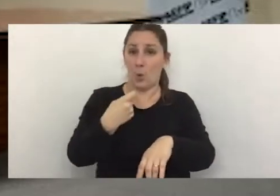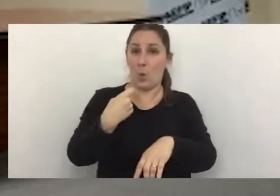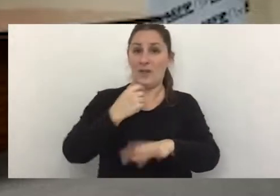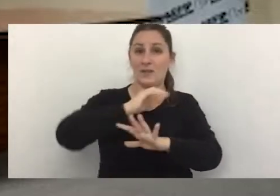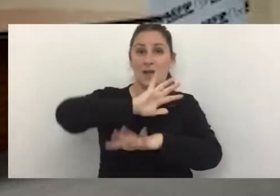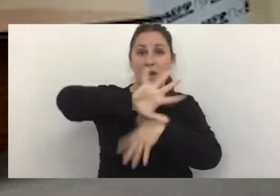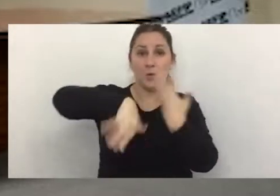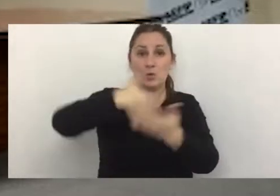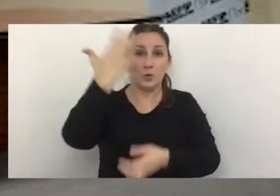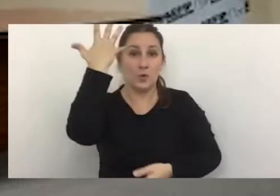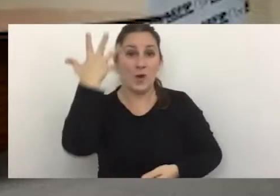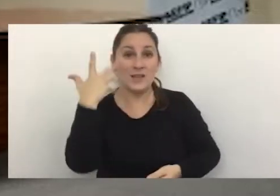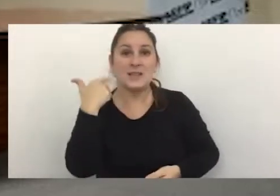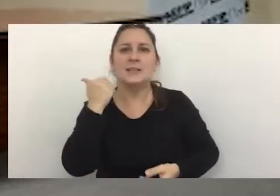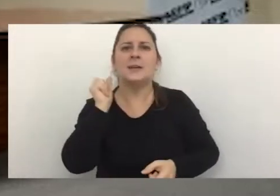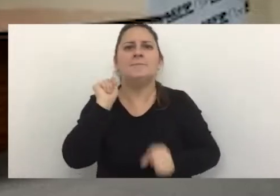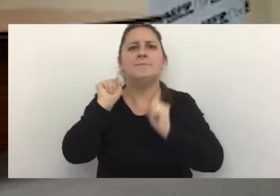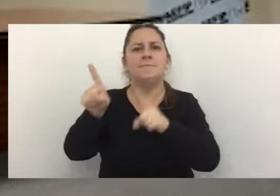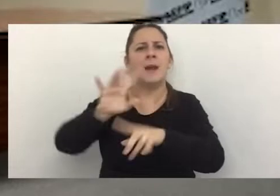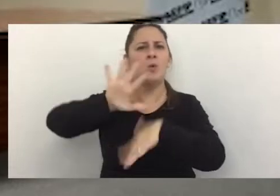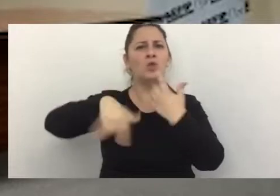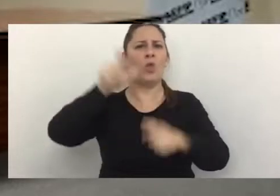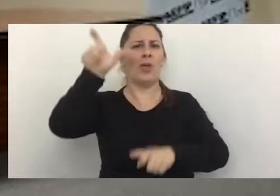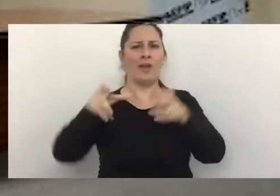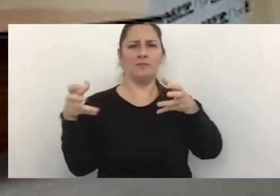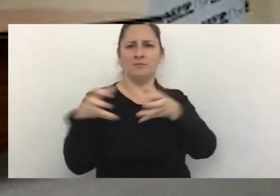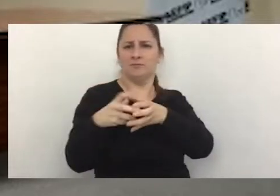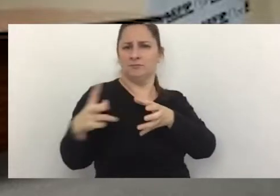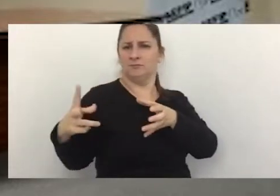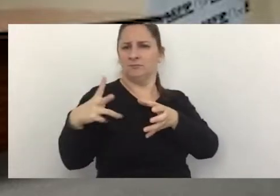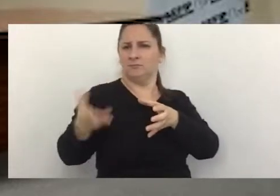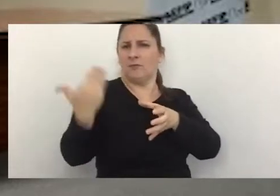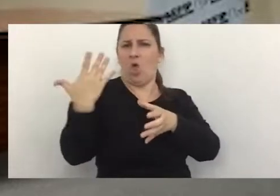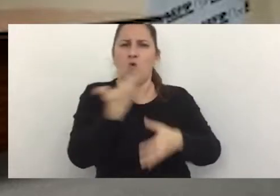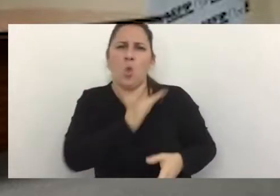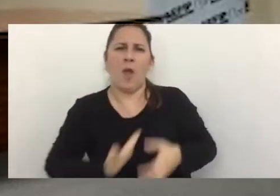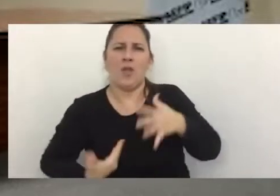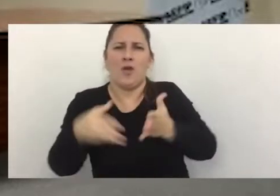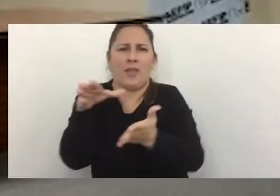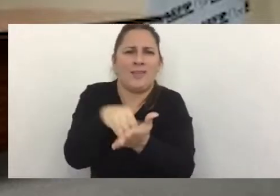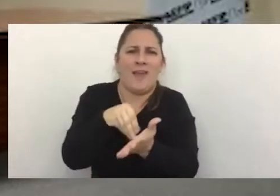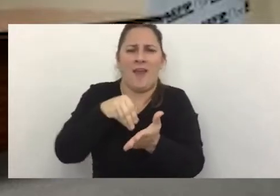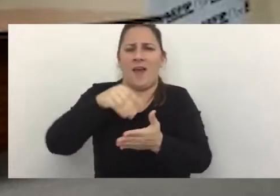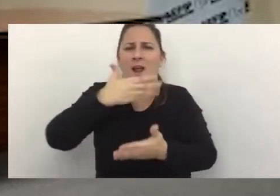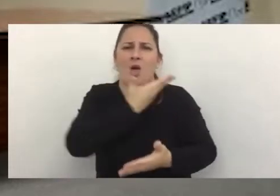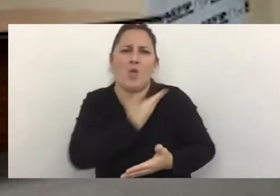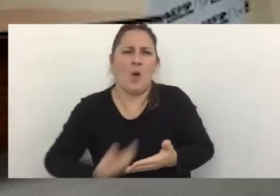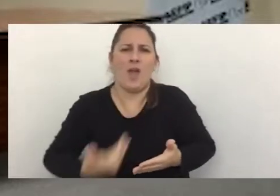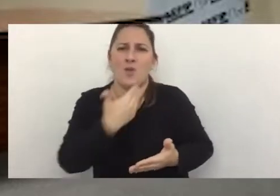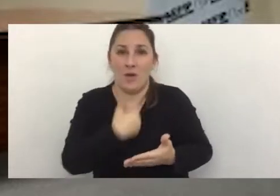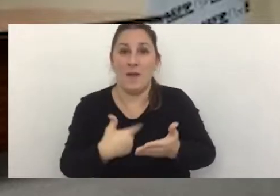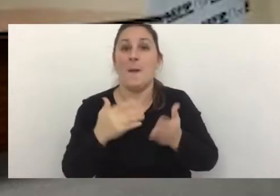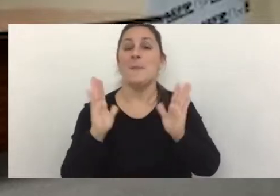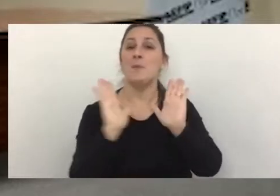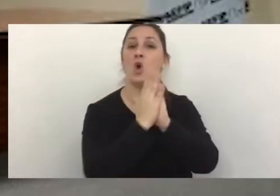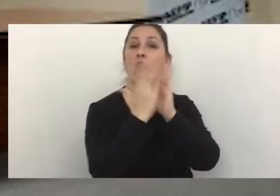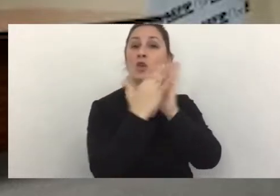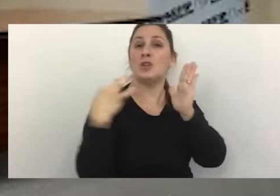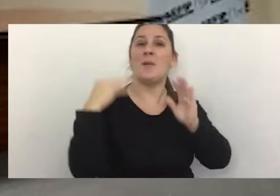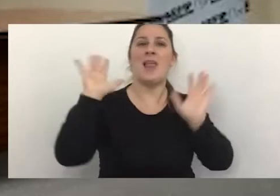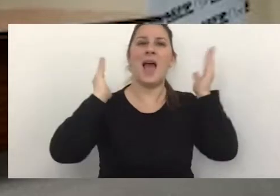fue una revolución de burgueses, de personas que eran propietarios, de regulaciones del Código Civil Napoleónico